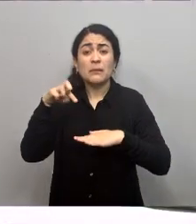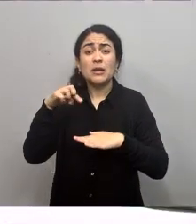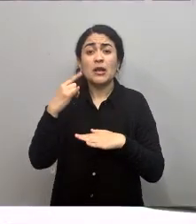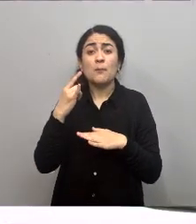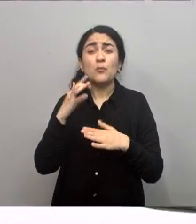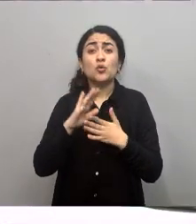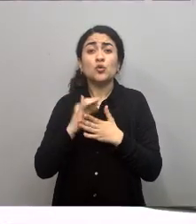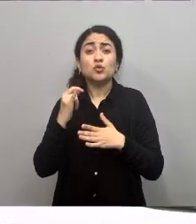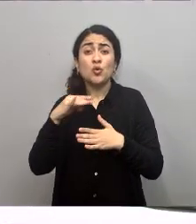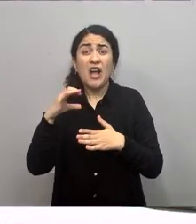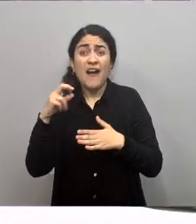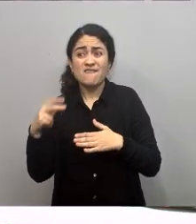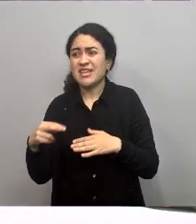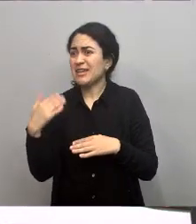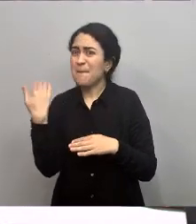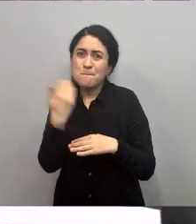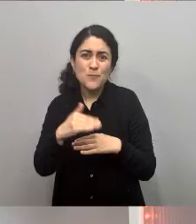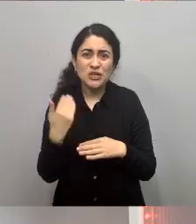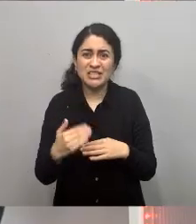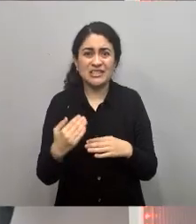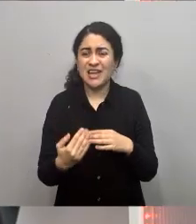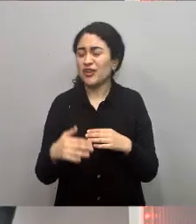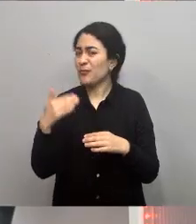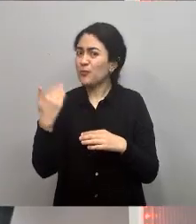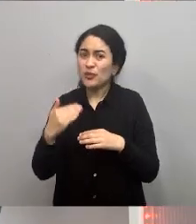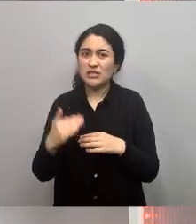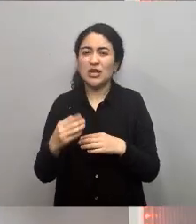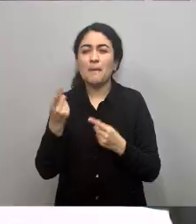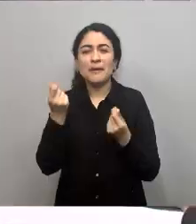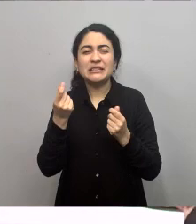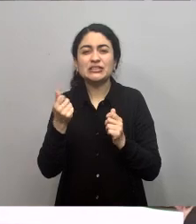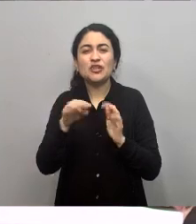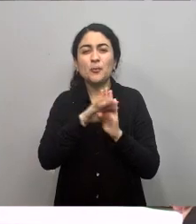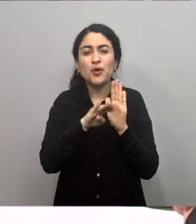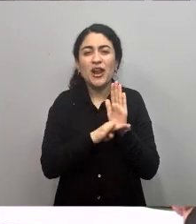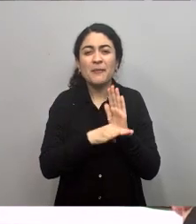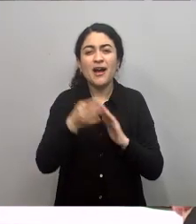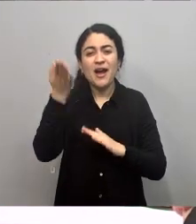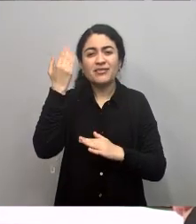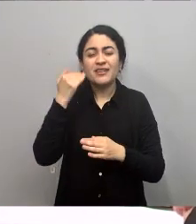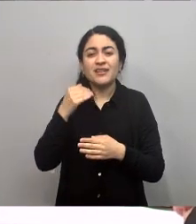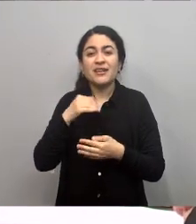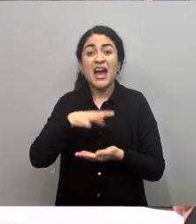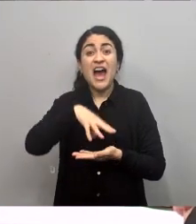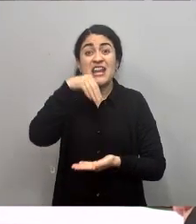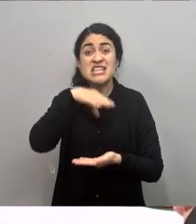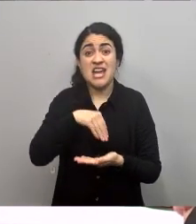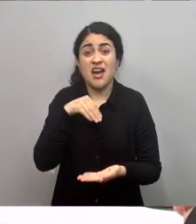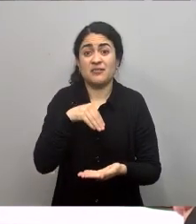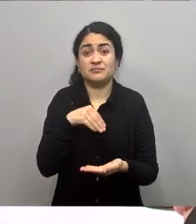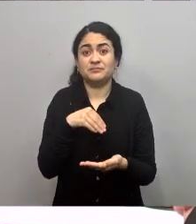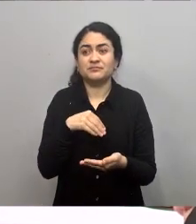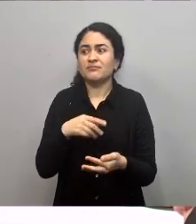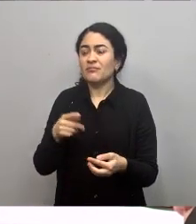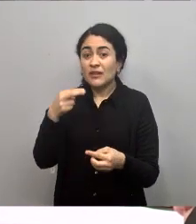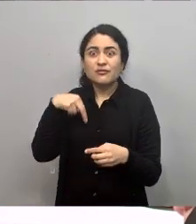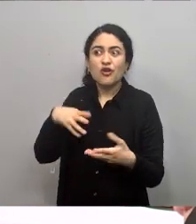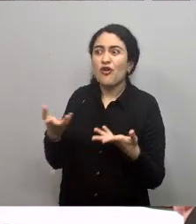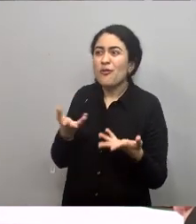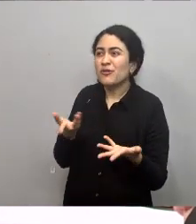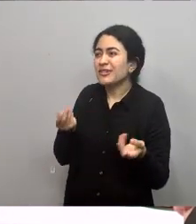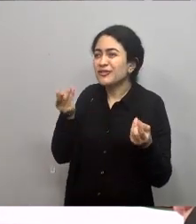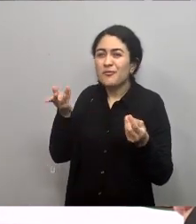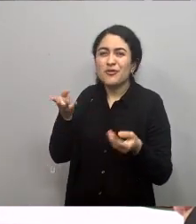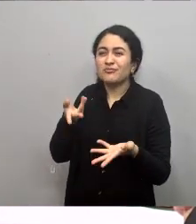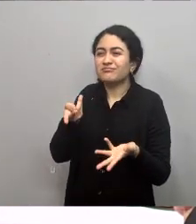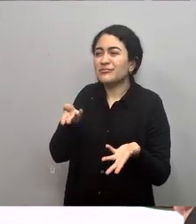absolutamente transversal y necesaria. Muy parecido al plan que se hizo en Arica. Así es. Pero dime, Bernardo, que no es ridículo. Si todos sabemos, a ver, no